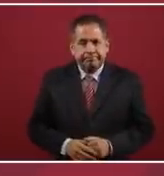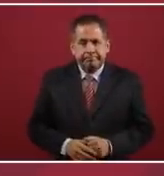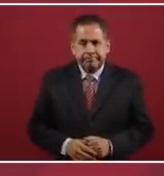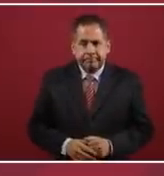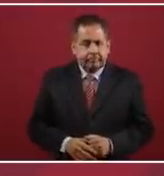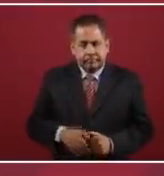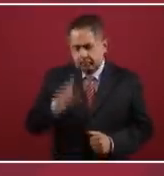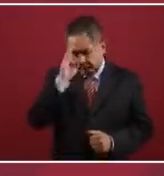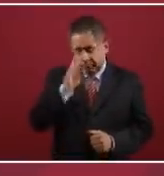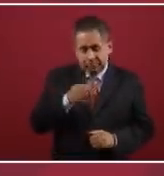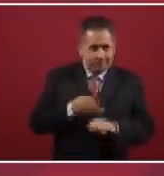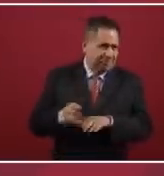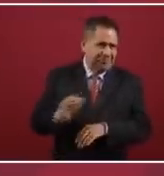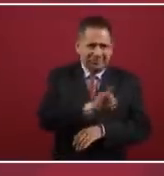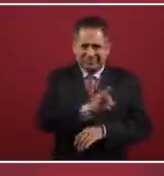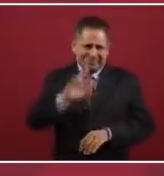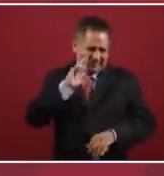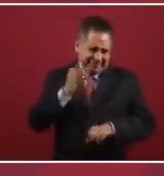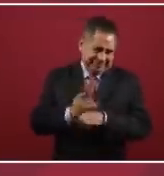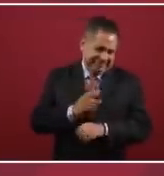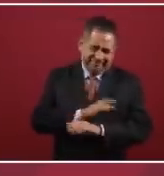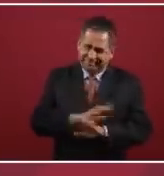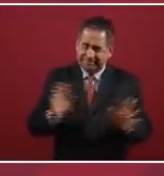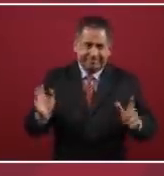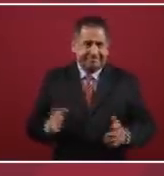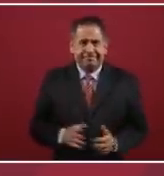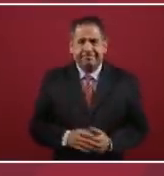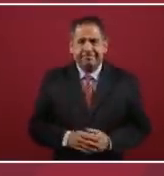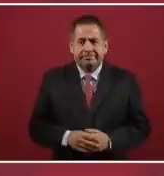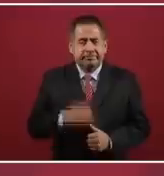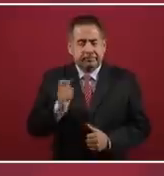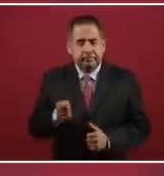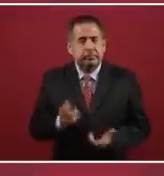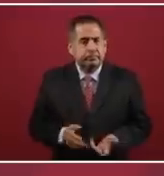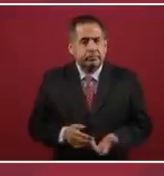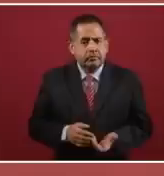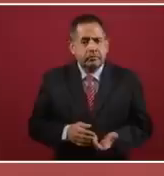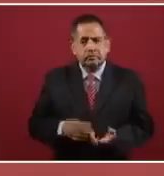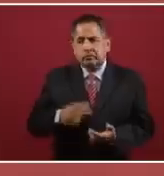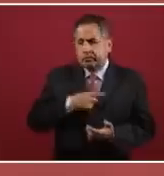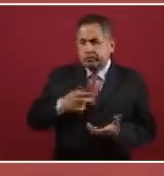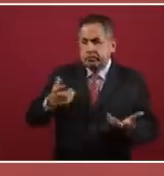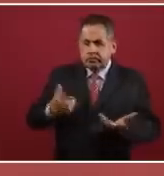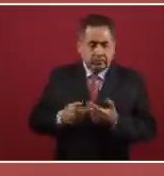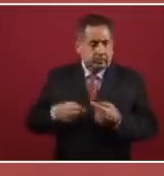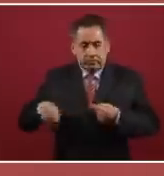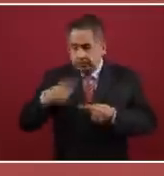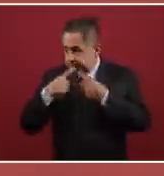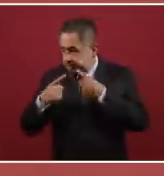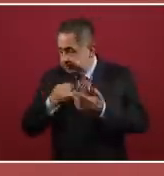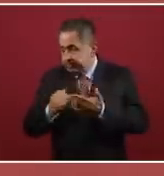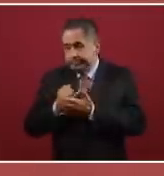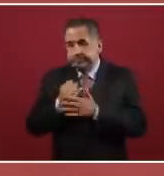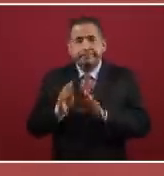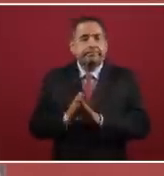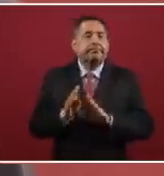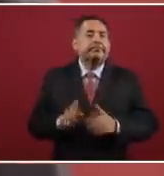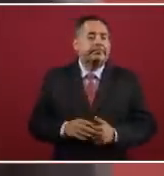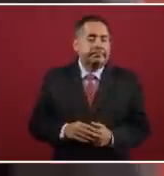sea, fue muy responsable todo lo que hicieron. Entonces, tenemos ahora que decidir